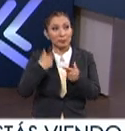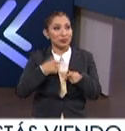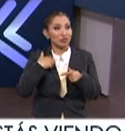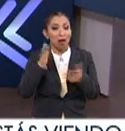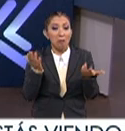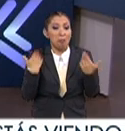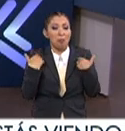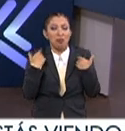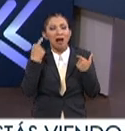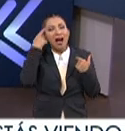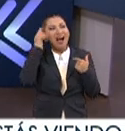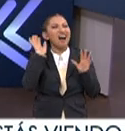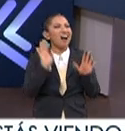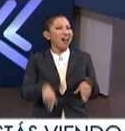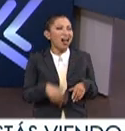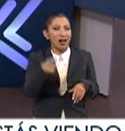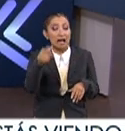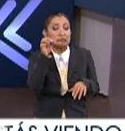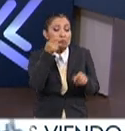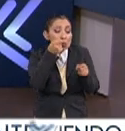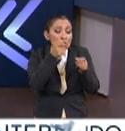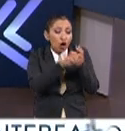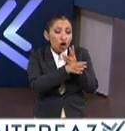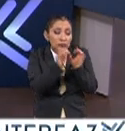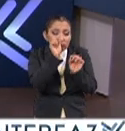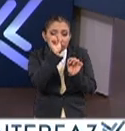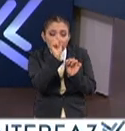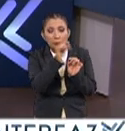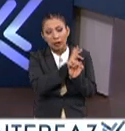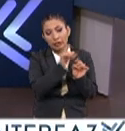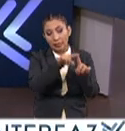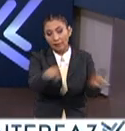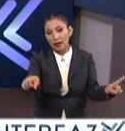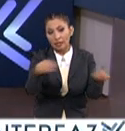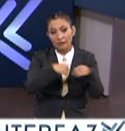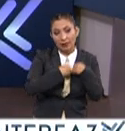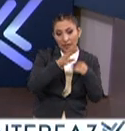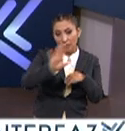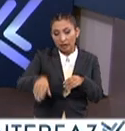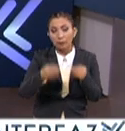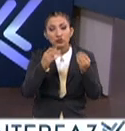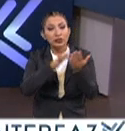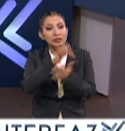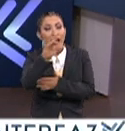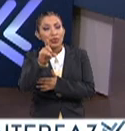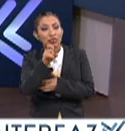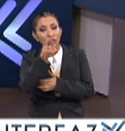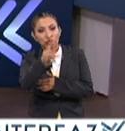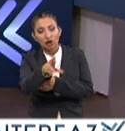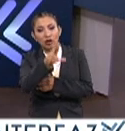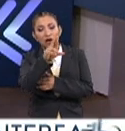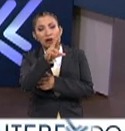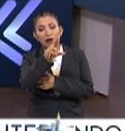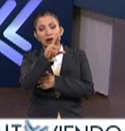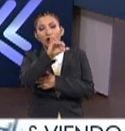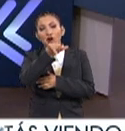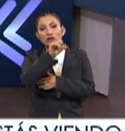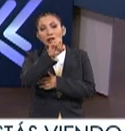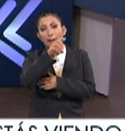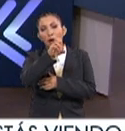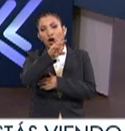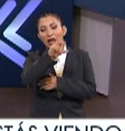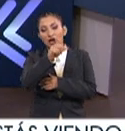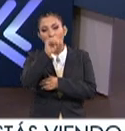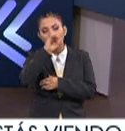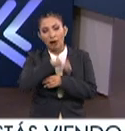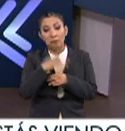no asume que esos detalles tan básicos son los que pueden hacer la diferencia entre la vida y la muerte. Muchísimas gracias, doctor José Moreno Rodríguez.